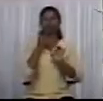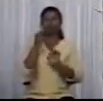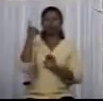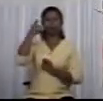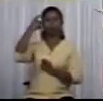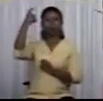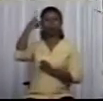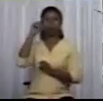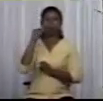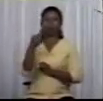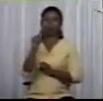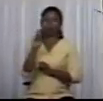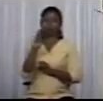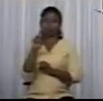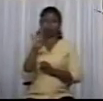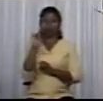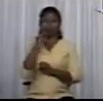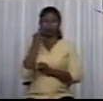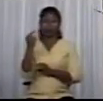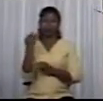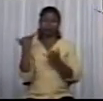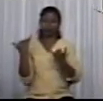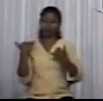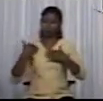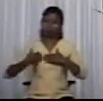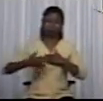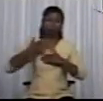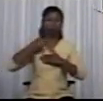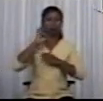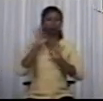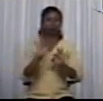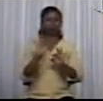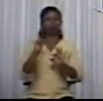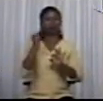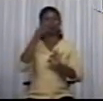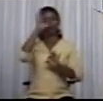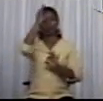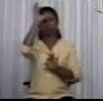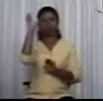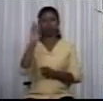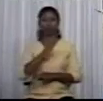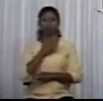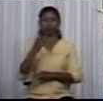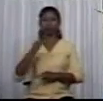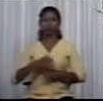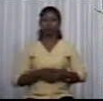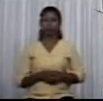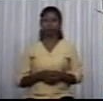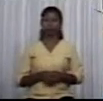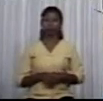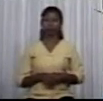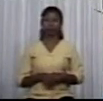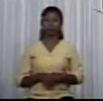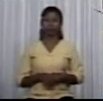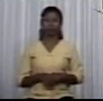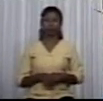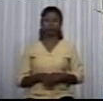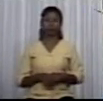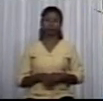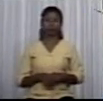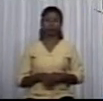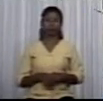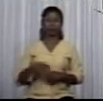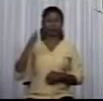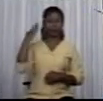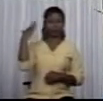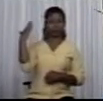Gabriel Rivera, quien enfatiza que es y será un referente de la oralidad. Pero qué mejor que el alcalde